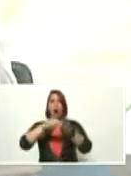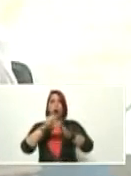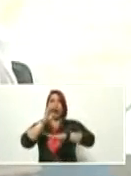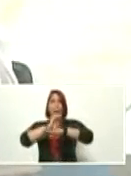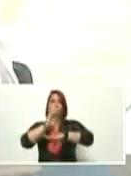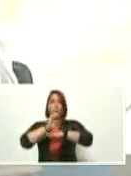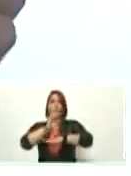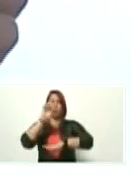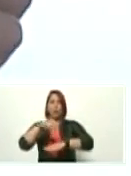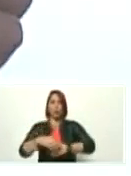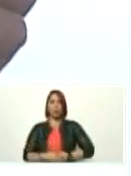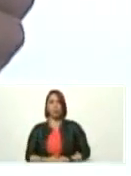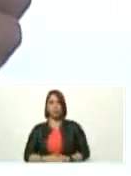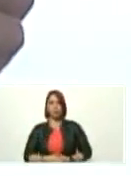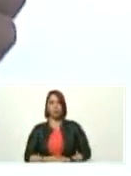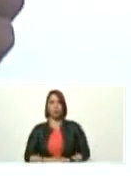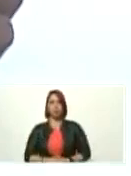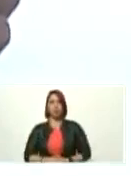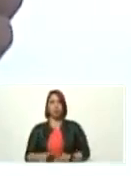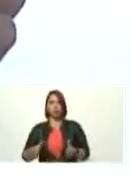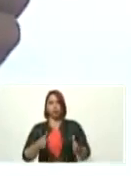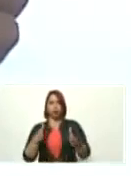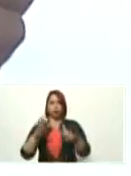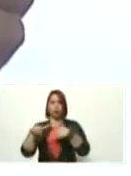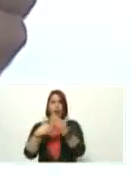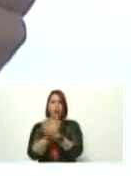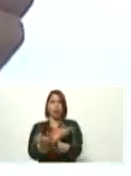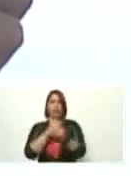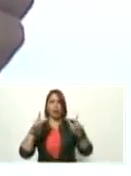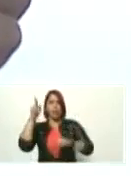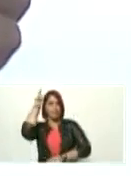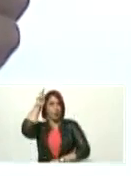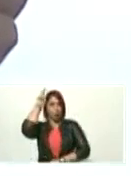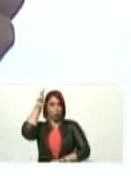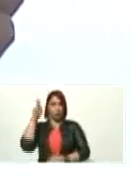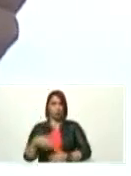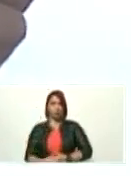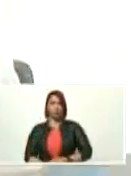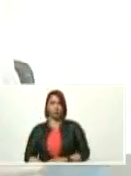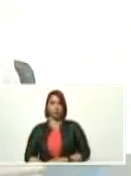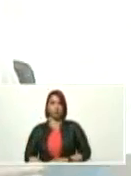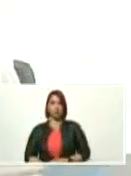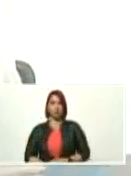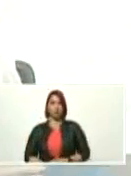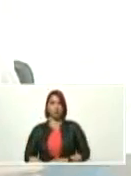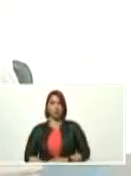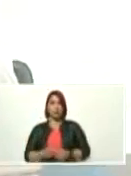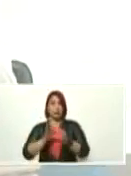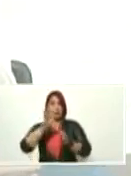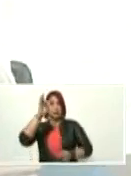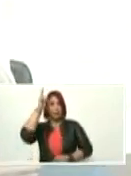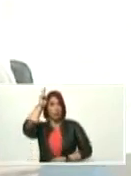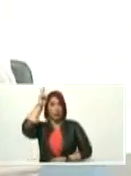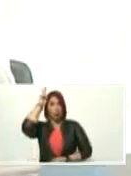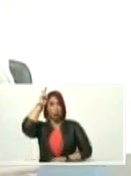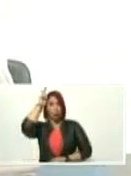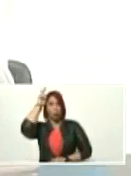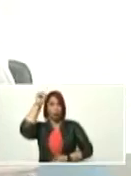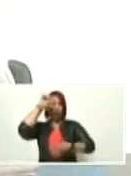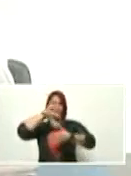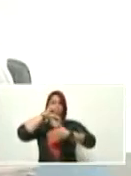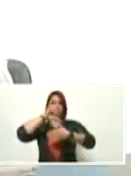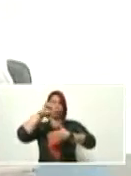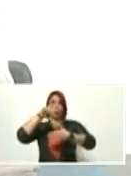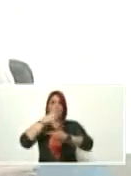y pasar a liberar definitivamente el Perú y el Alto Perú, Suramérica, y